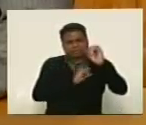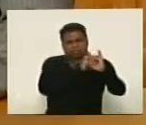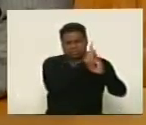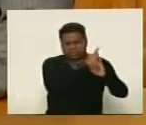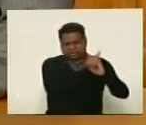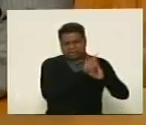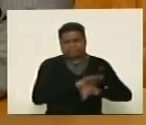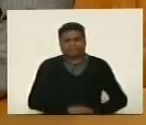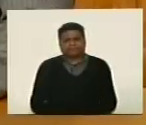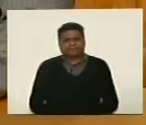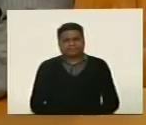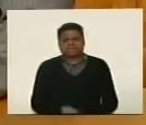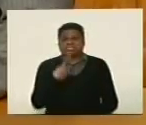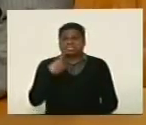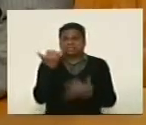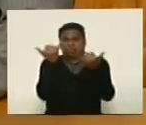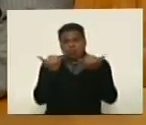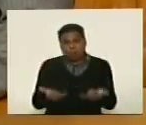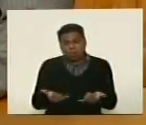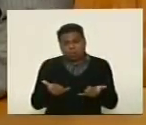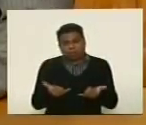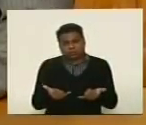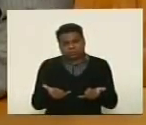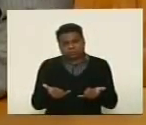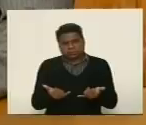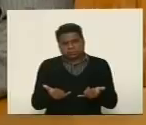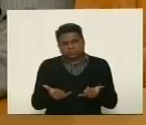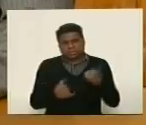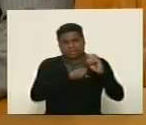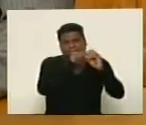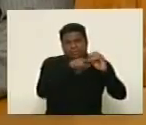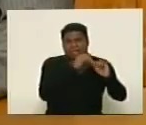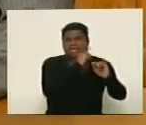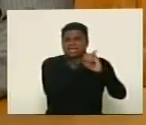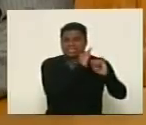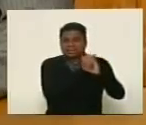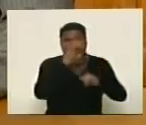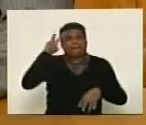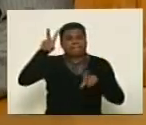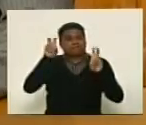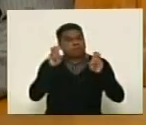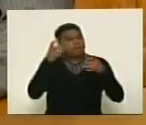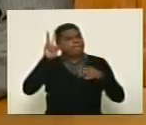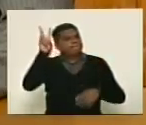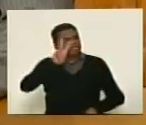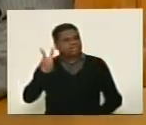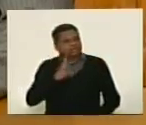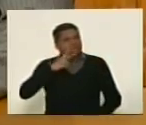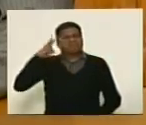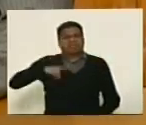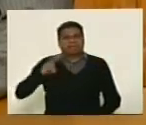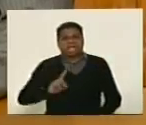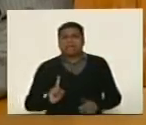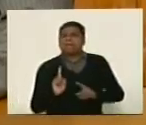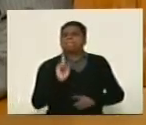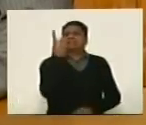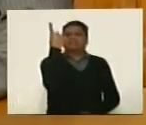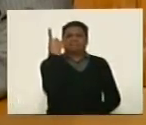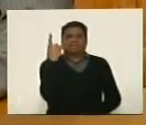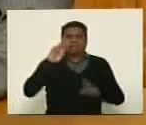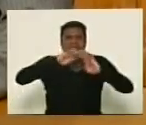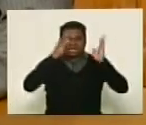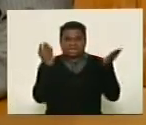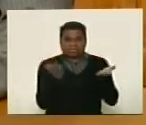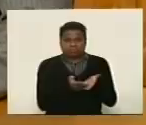Considerando que hoy el petro es una realidad en Venezuela, somos el primer país del mundo que lanza una criptomoneda